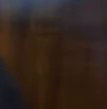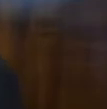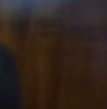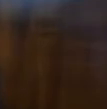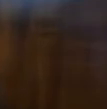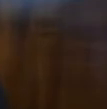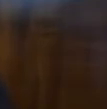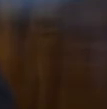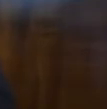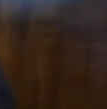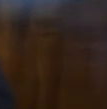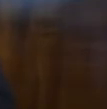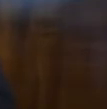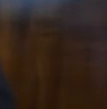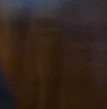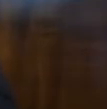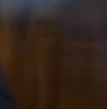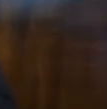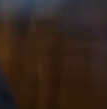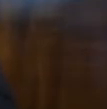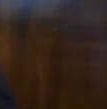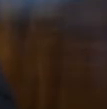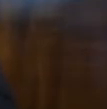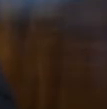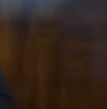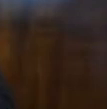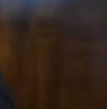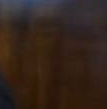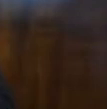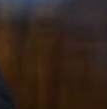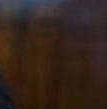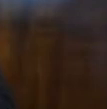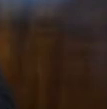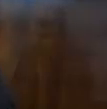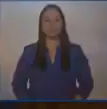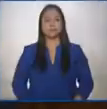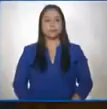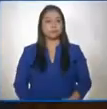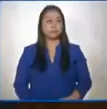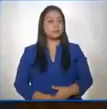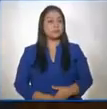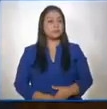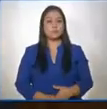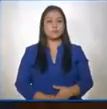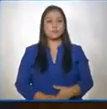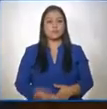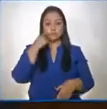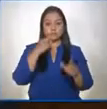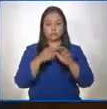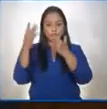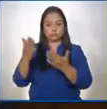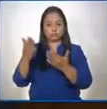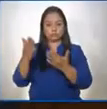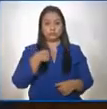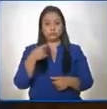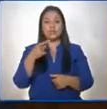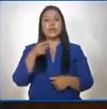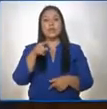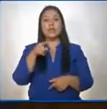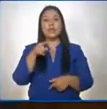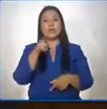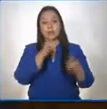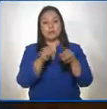y coordinador del Consejo Nacional de Desarrollo Urbano y Rural, doctor Alejandro Yamatei.